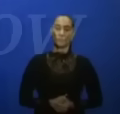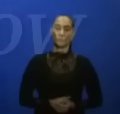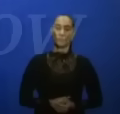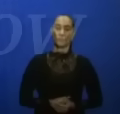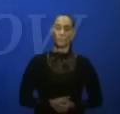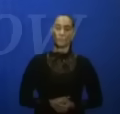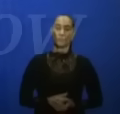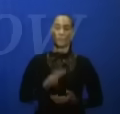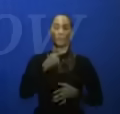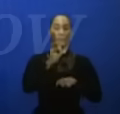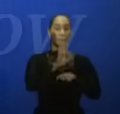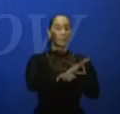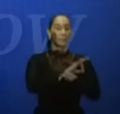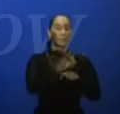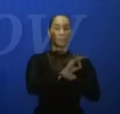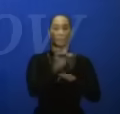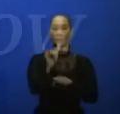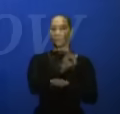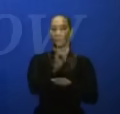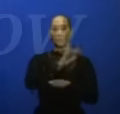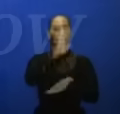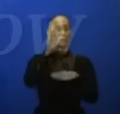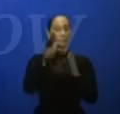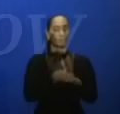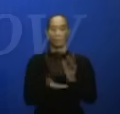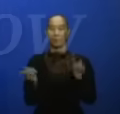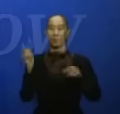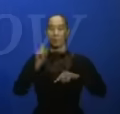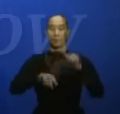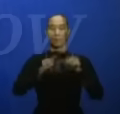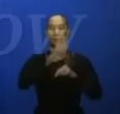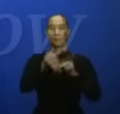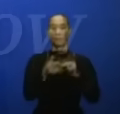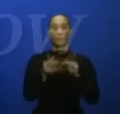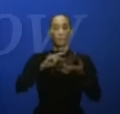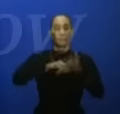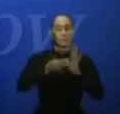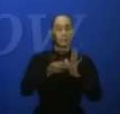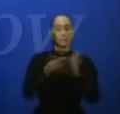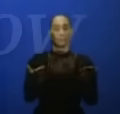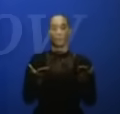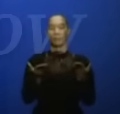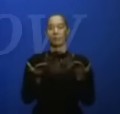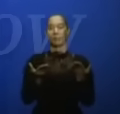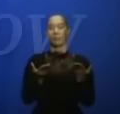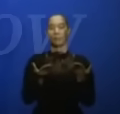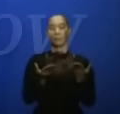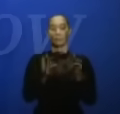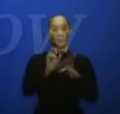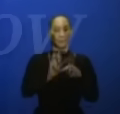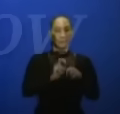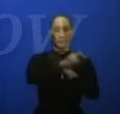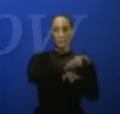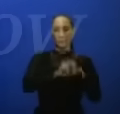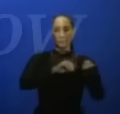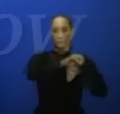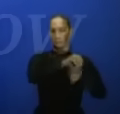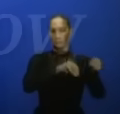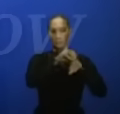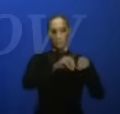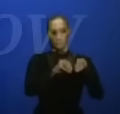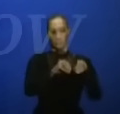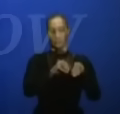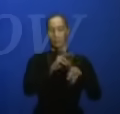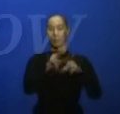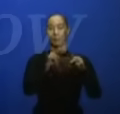la frontera no iba a ser la misma, no puede volver a ser la misma. Eso no quiere decir que haya tránsito comercial como